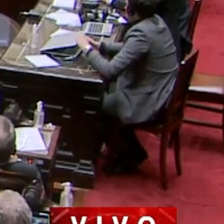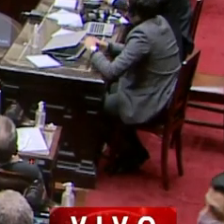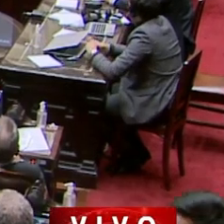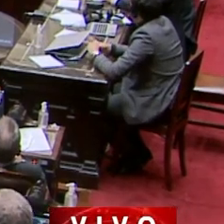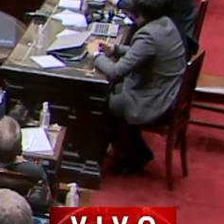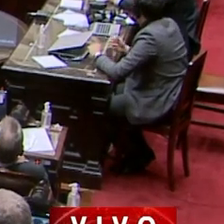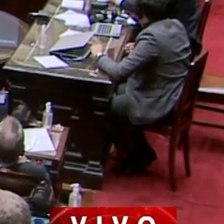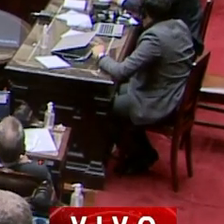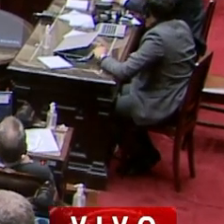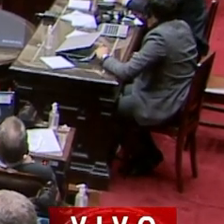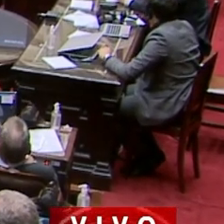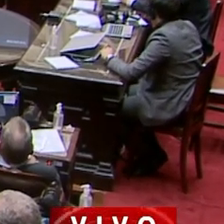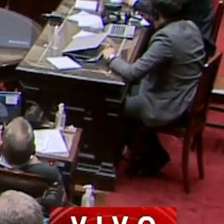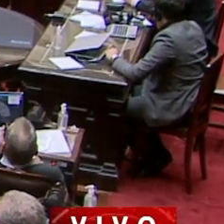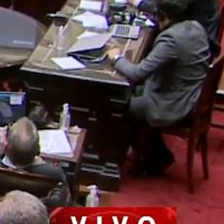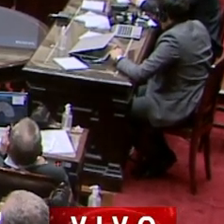4. Tiempo.